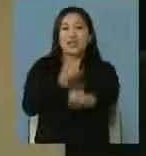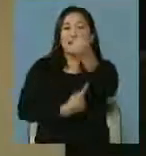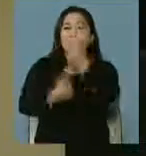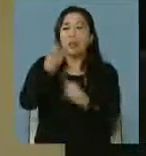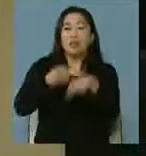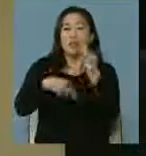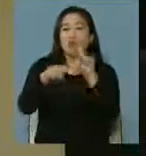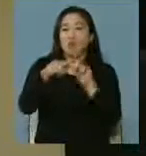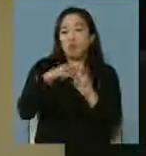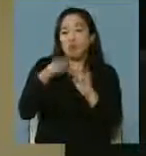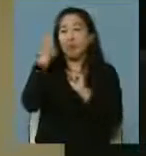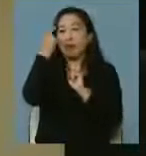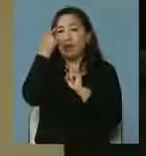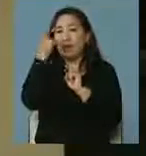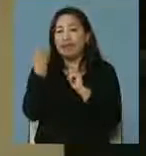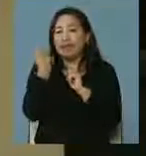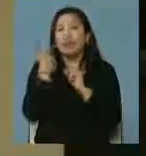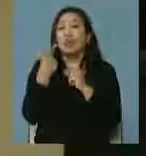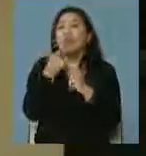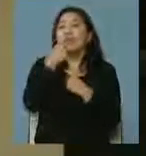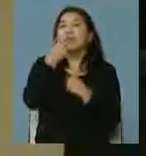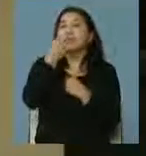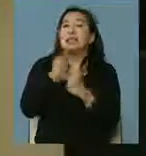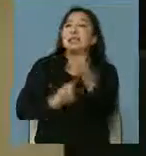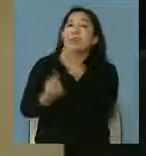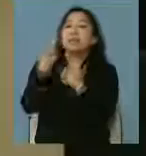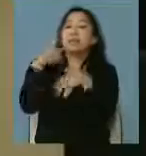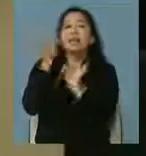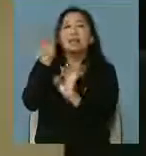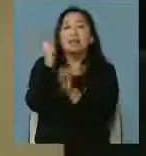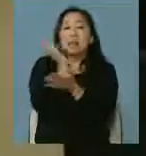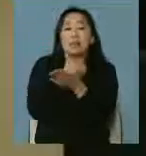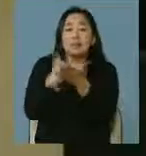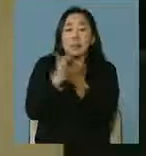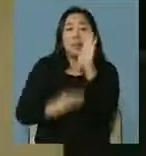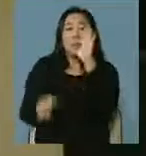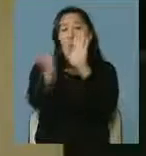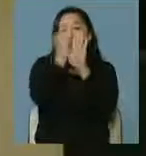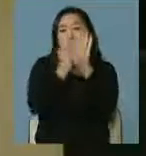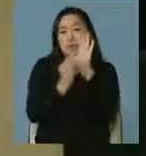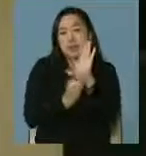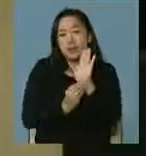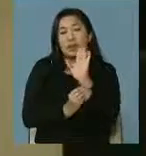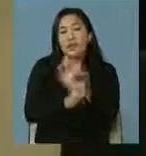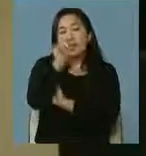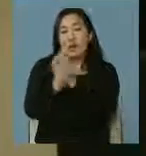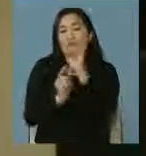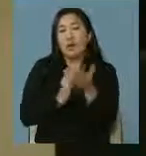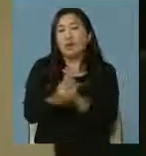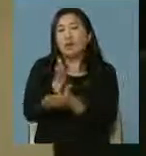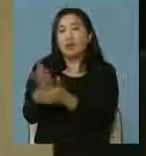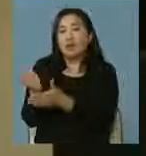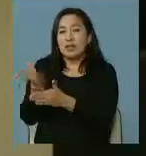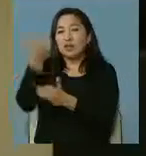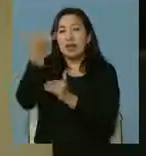respuestas positivas, pensando en la respuesta que se esperaba de los chicos para las inscripciones en algunas materias, sobre todo